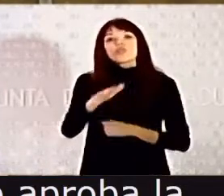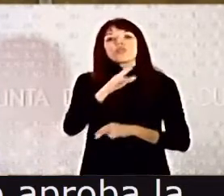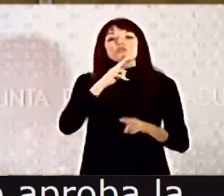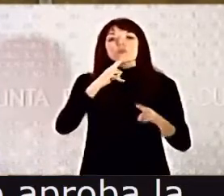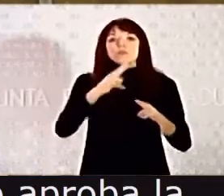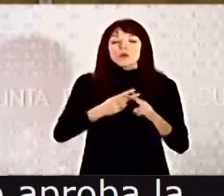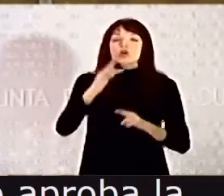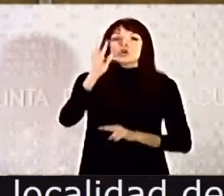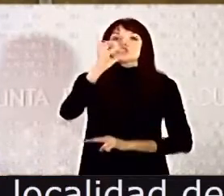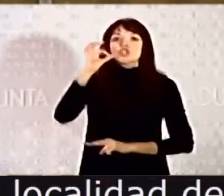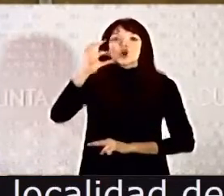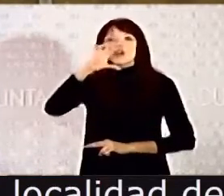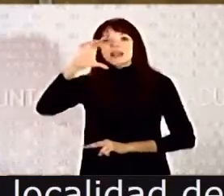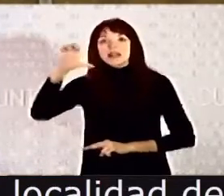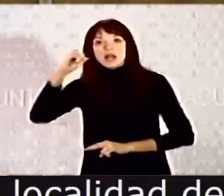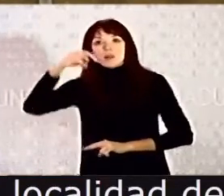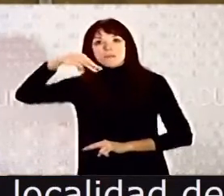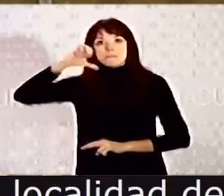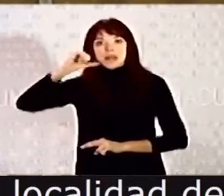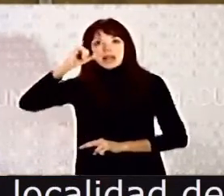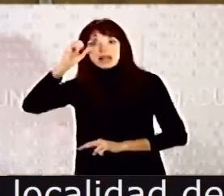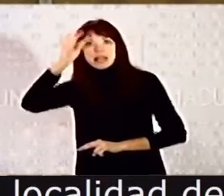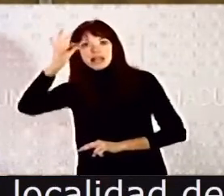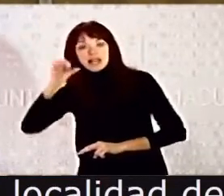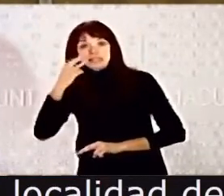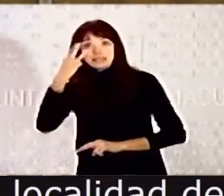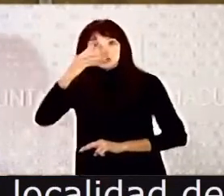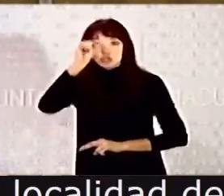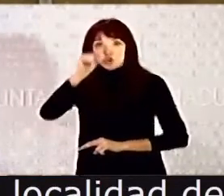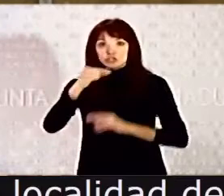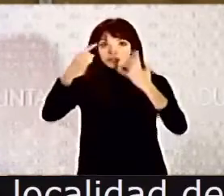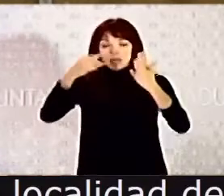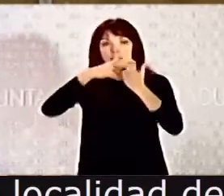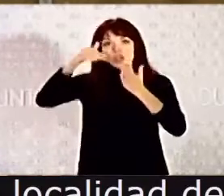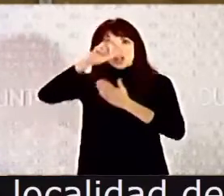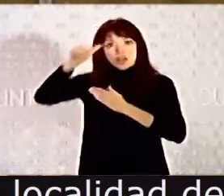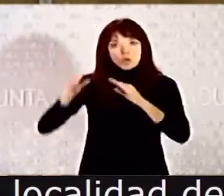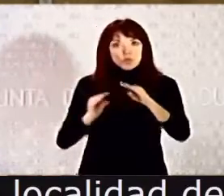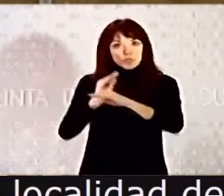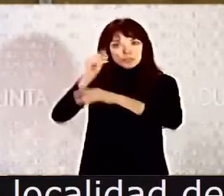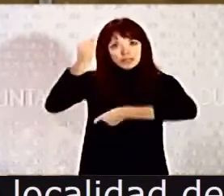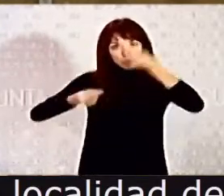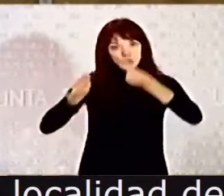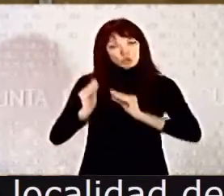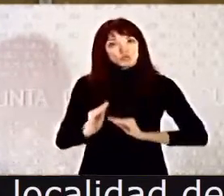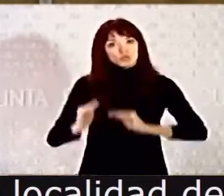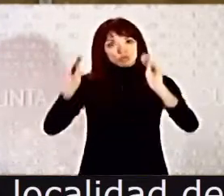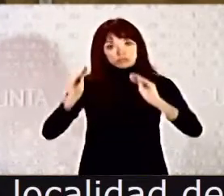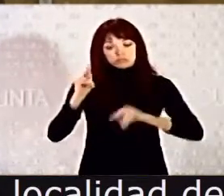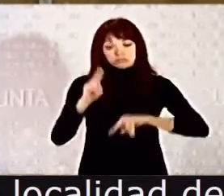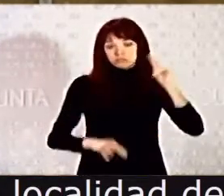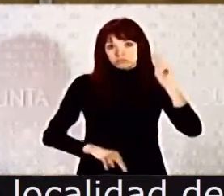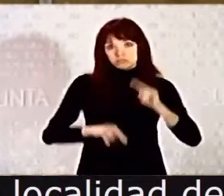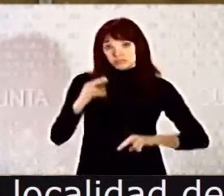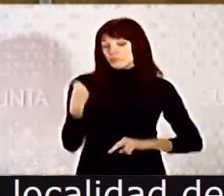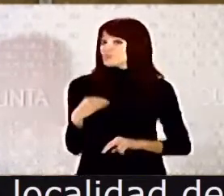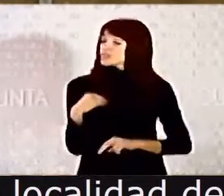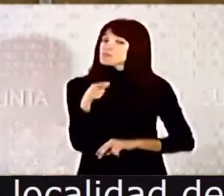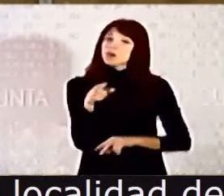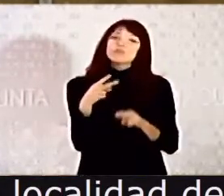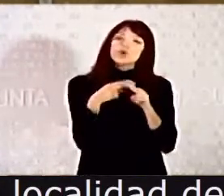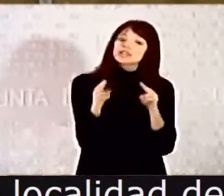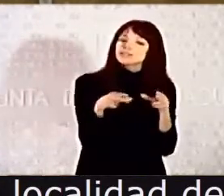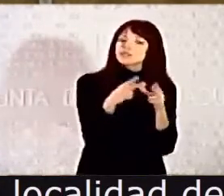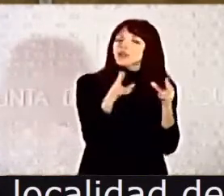un presupuesto de 3,6 millones de euros. Y este tipo de obras que les decía no son las políticas sociales, pero